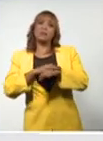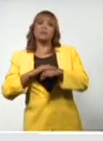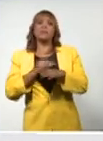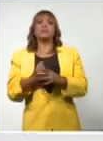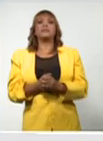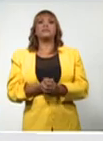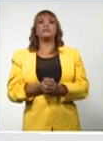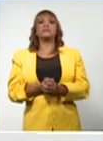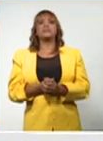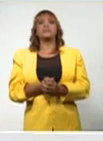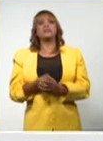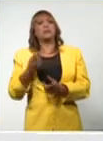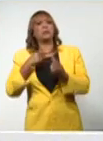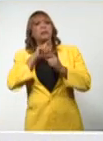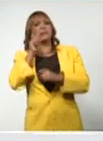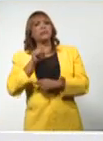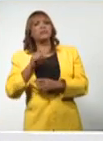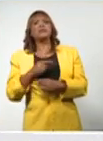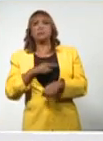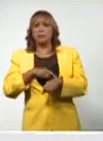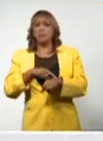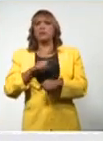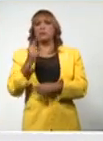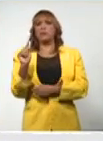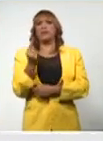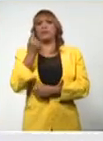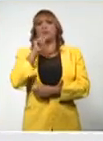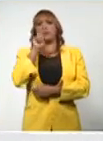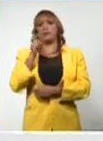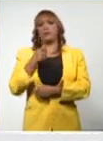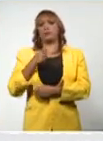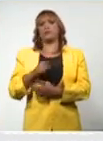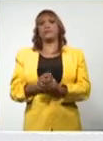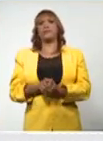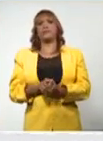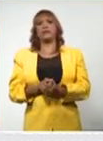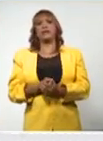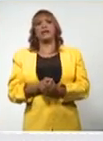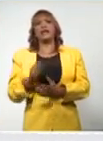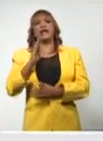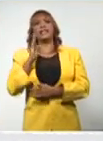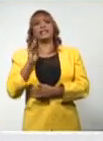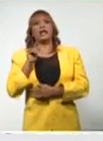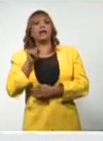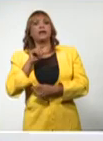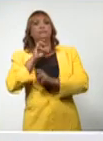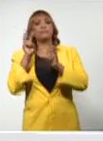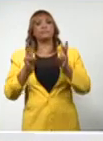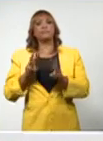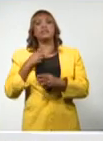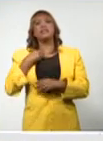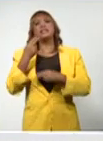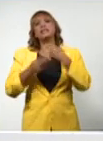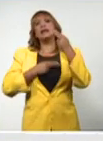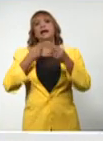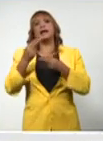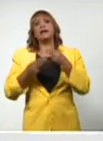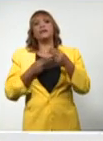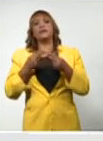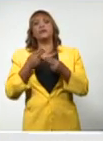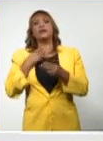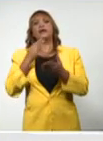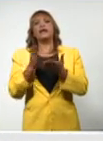¿Queda algo de pregunta? Tenemos tiempo para una pregunta. El medio italiano Sí por Cuba pregunta lo siguiente. ¿Se han realizado estudios sobre